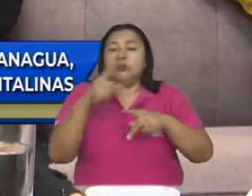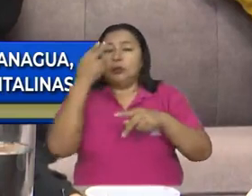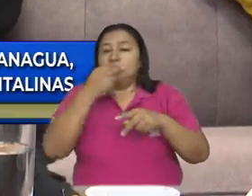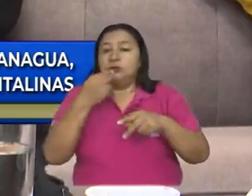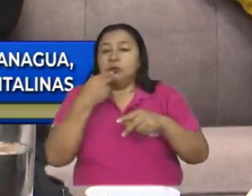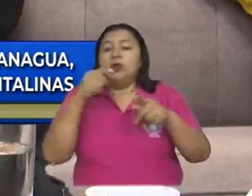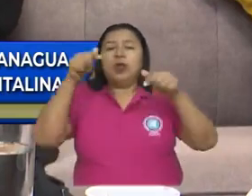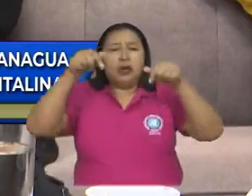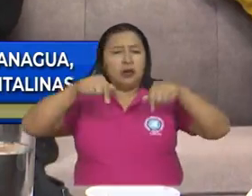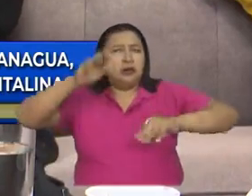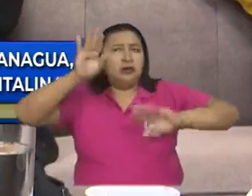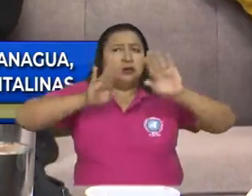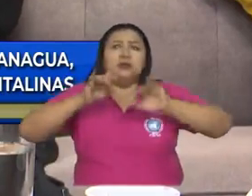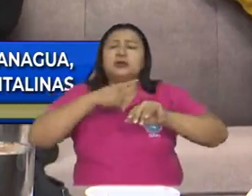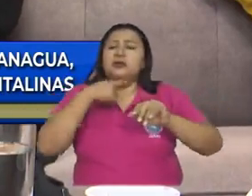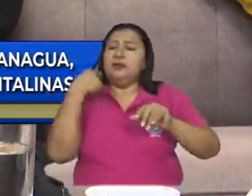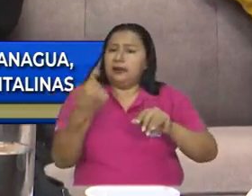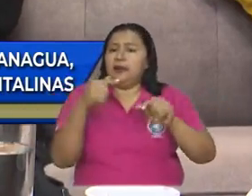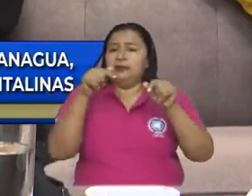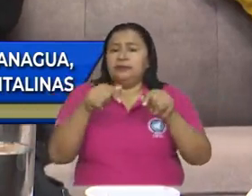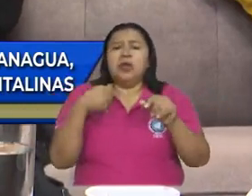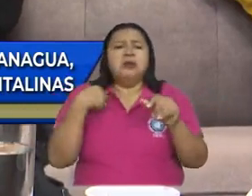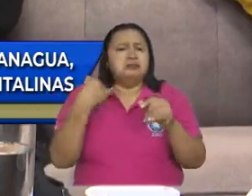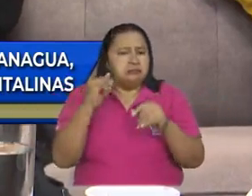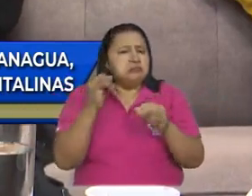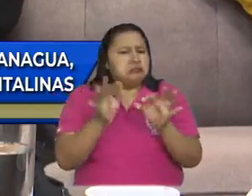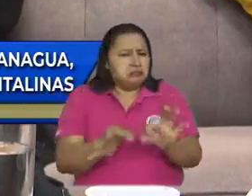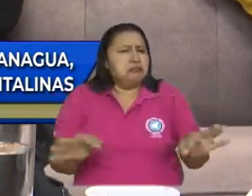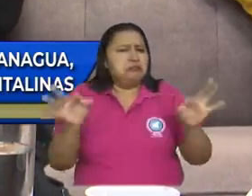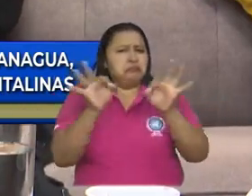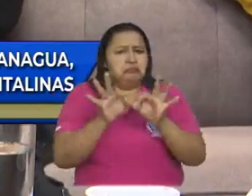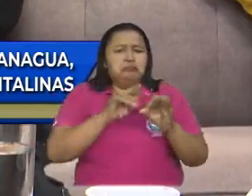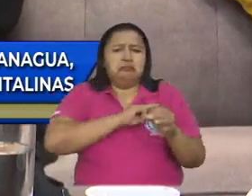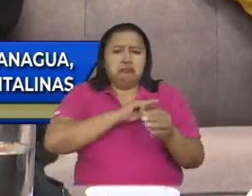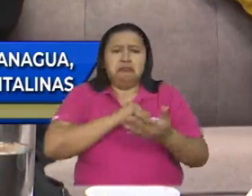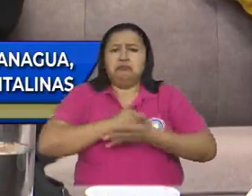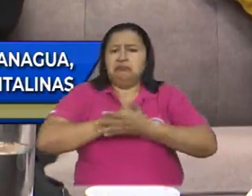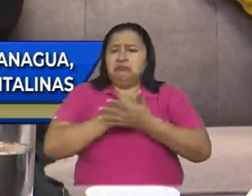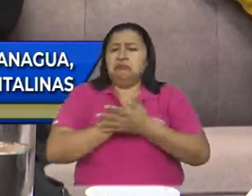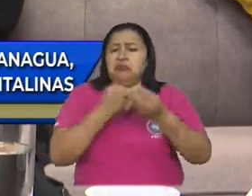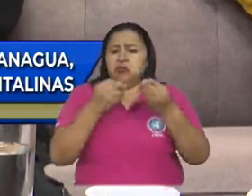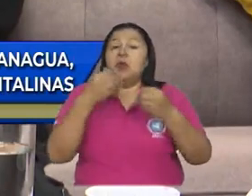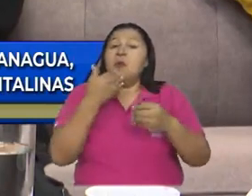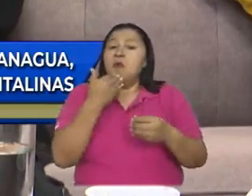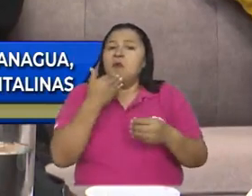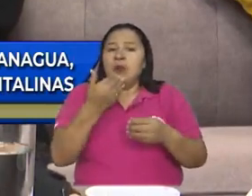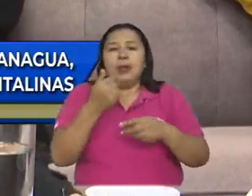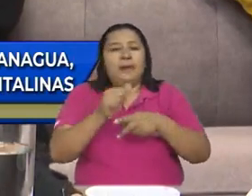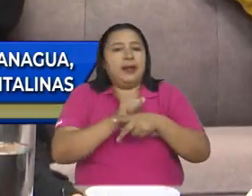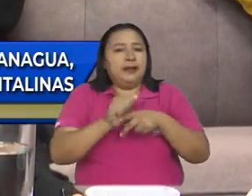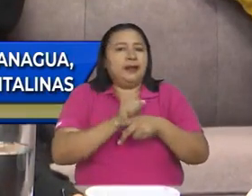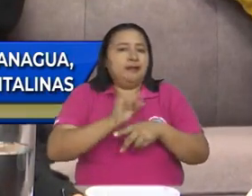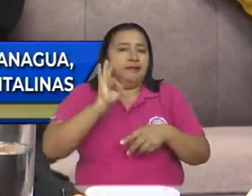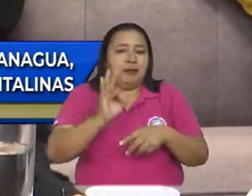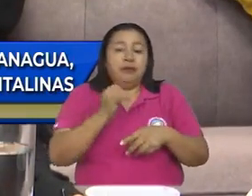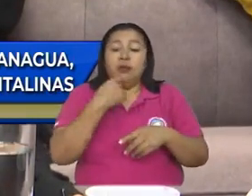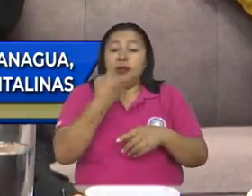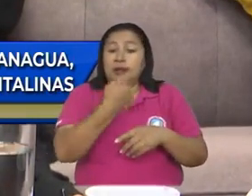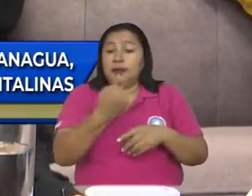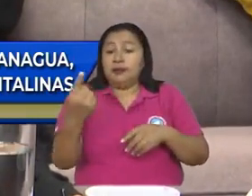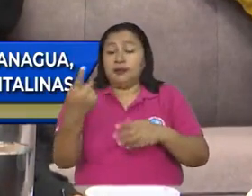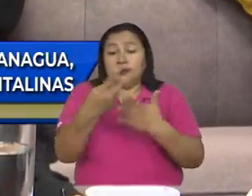la democracia directa, realmente nos ha resultado de esta práctica muy efectiva, porque cada uno de los